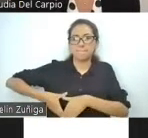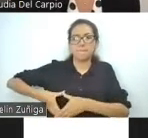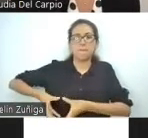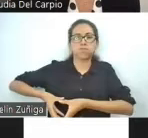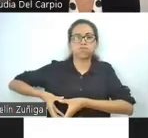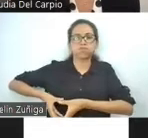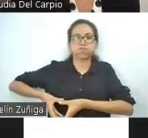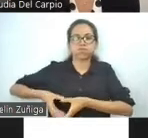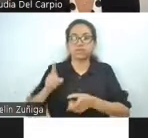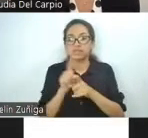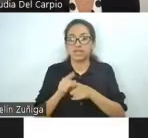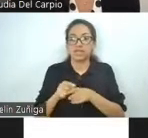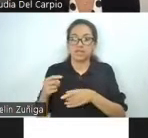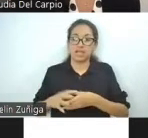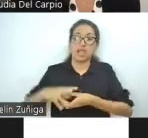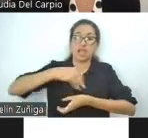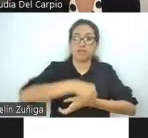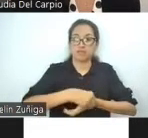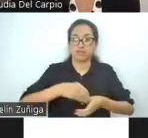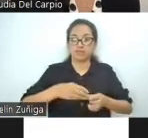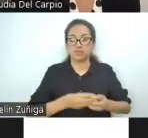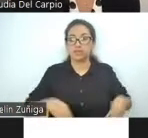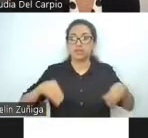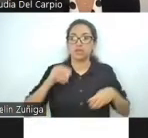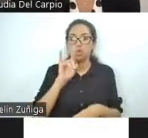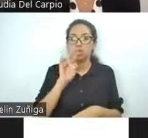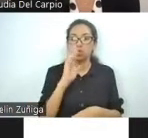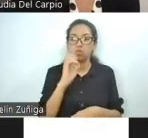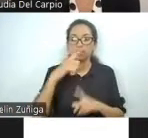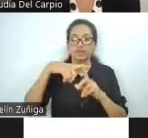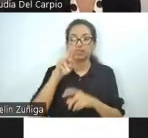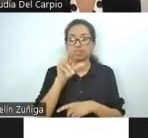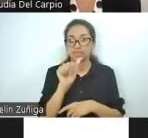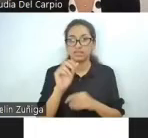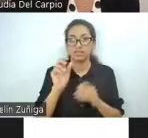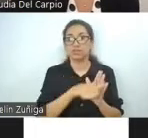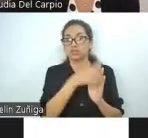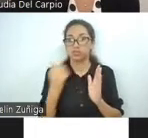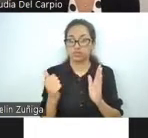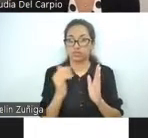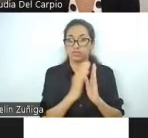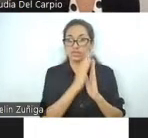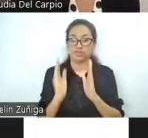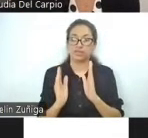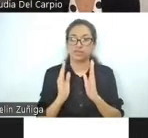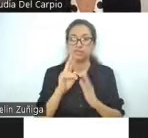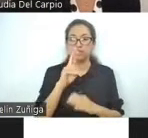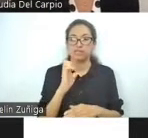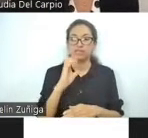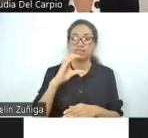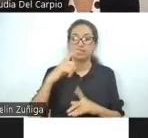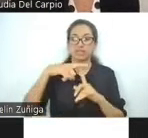su conducto hacia el exterior, que es la uretra. Y hacia la pared posterior se encuentra el recto, que es